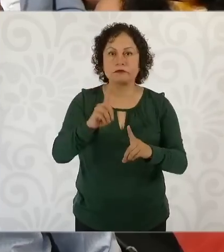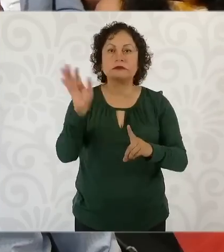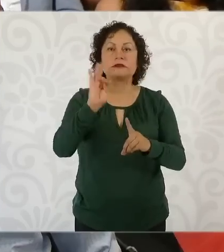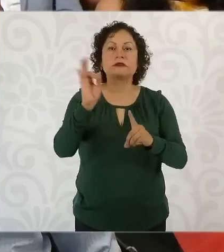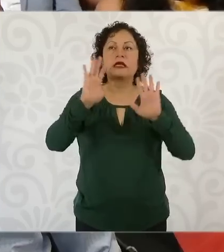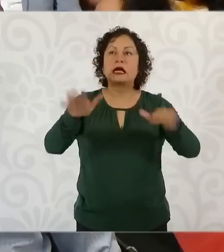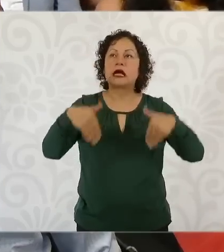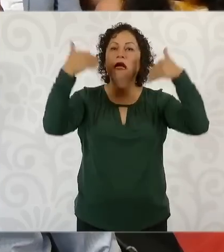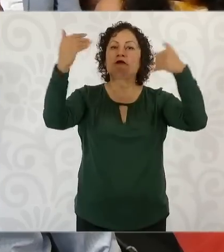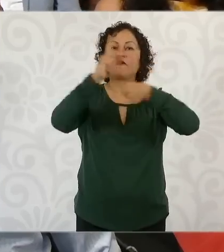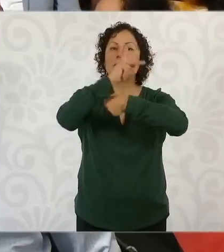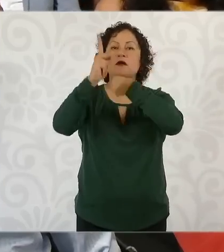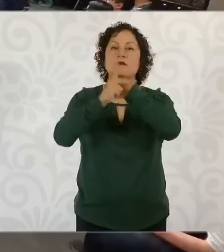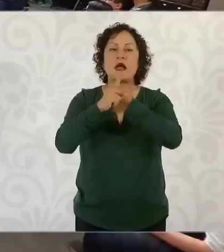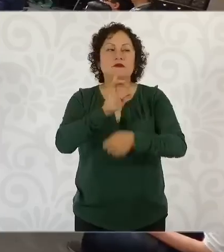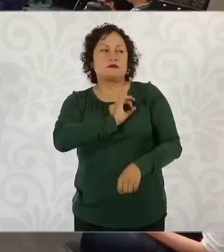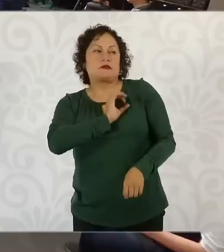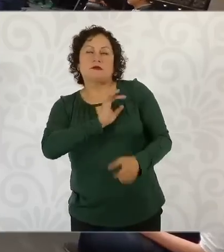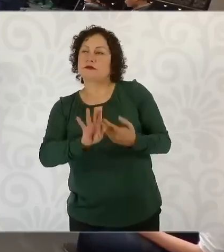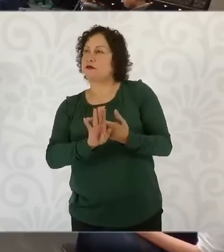México. Parte de las declaraciones que da. No.